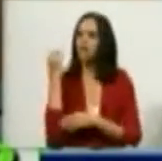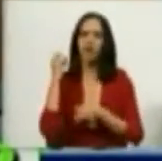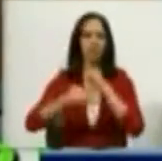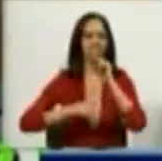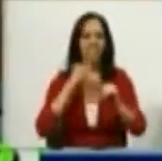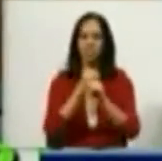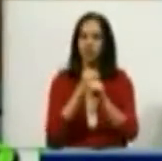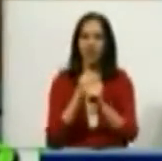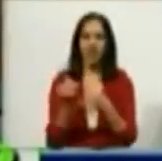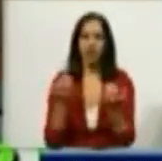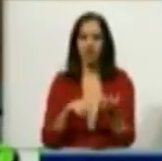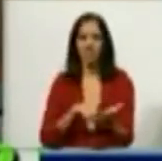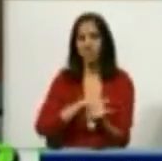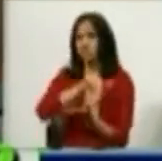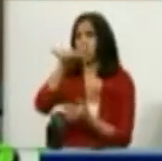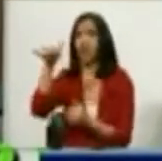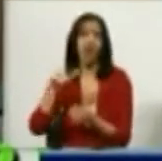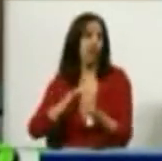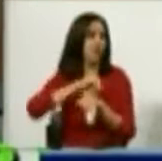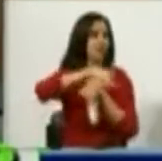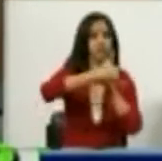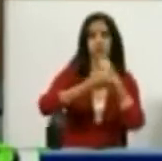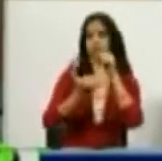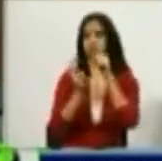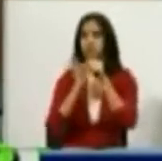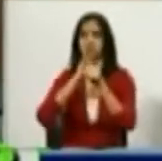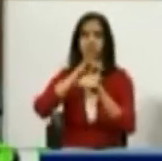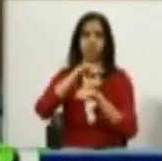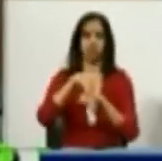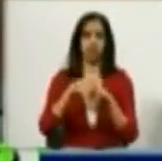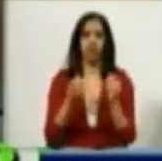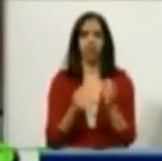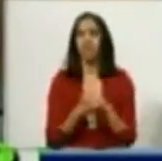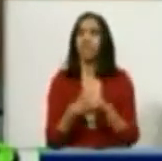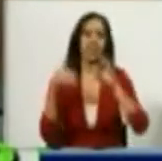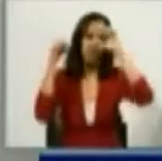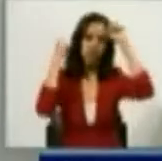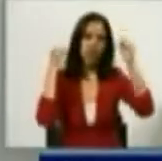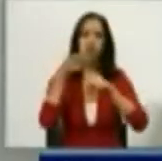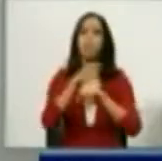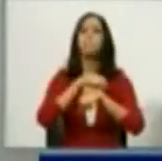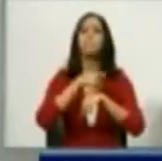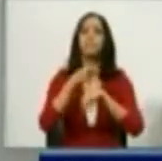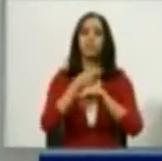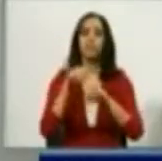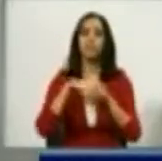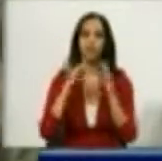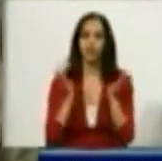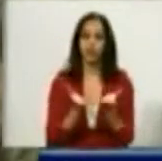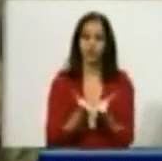esa paseadera que les agarra la Manía de hacer porque cancillerías y gobiernos del mundo